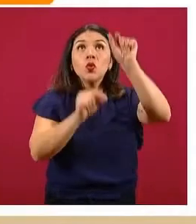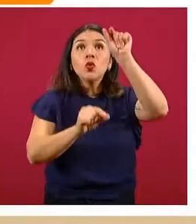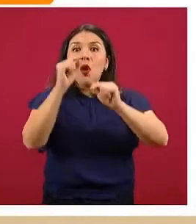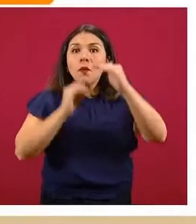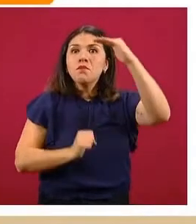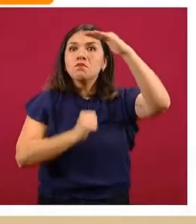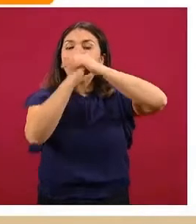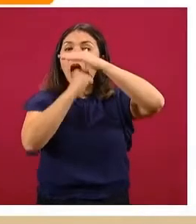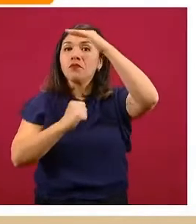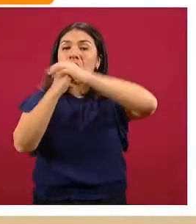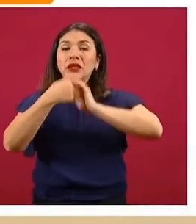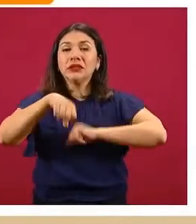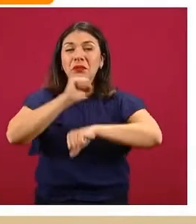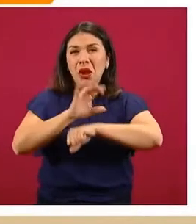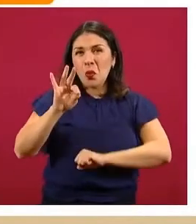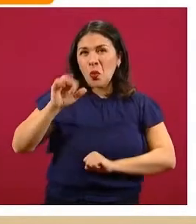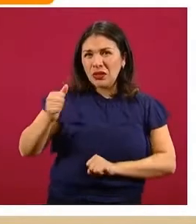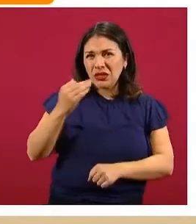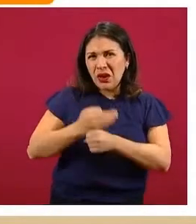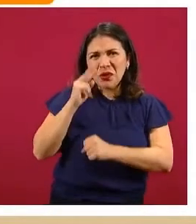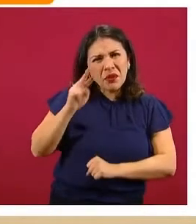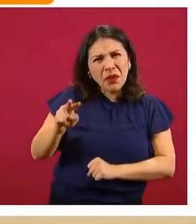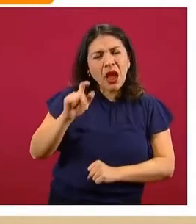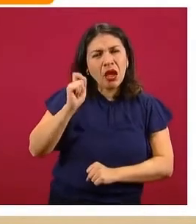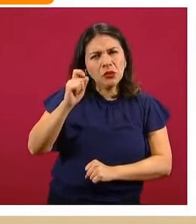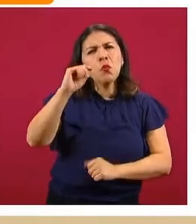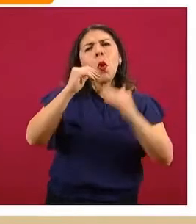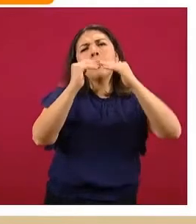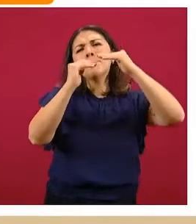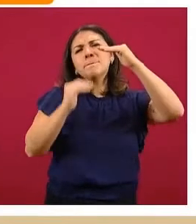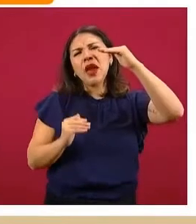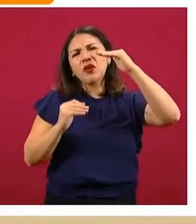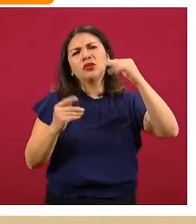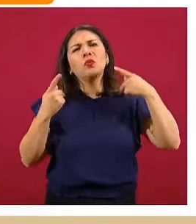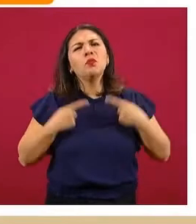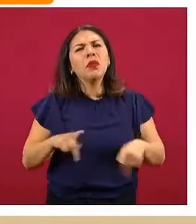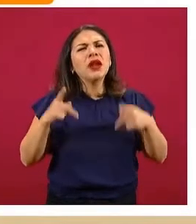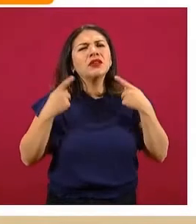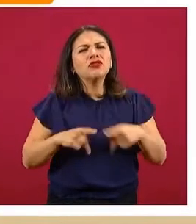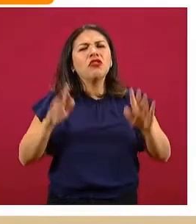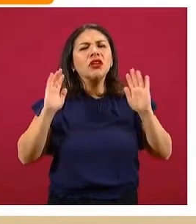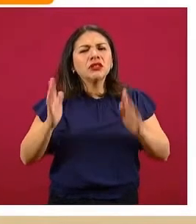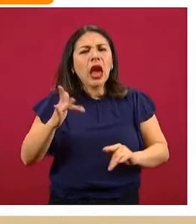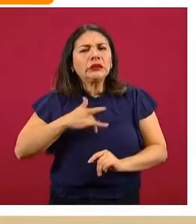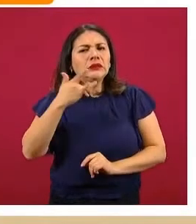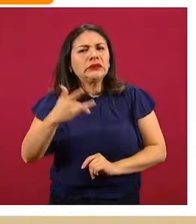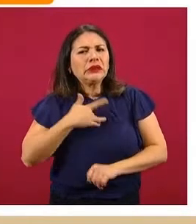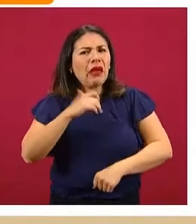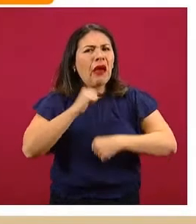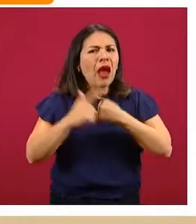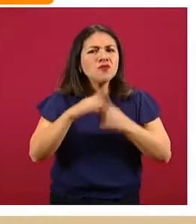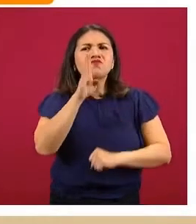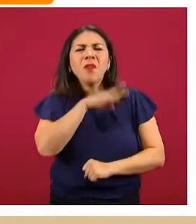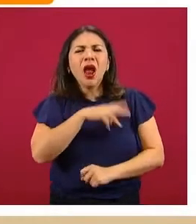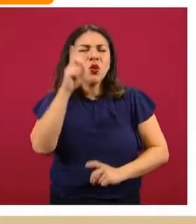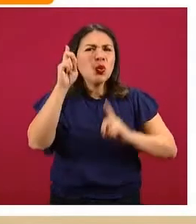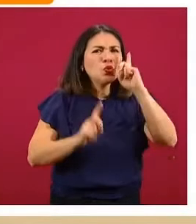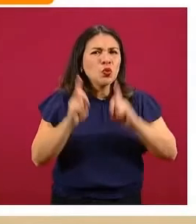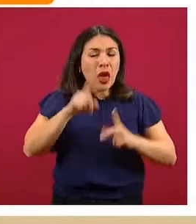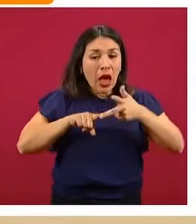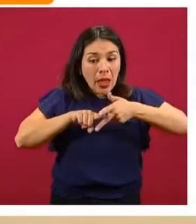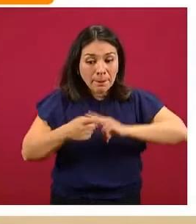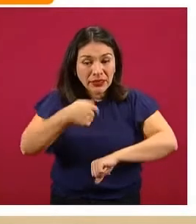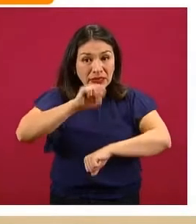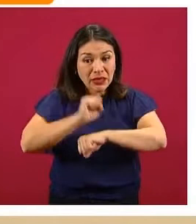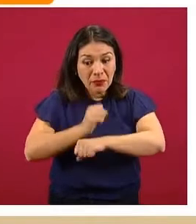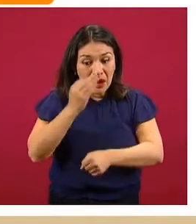semana 46, que como decíamos es una cantidad menor de personas que han presentado signos y síntomas con las que estamos abriendo